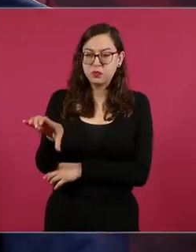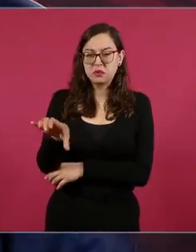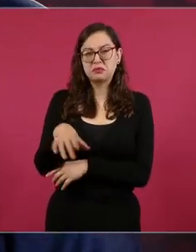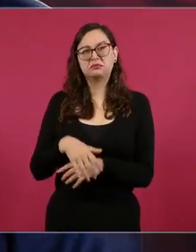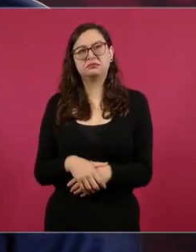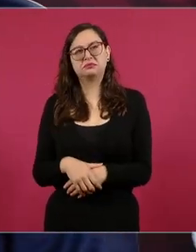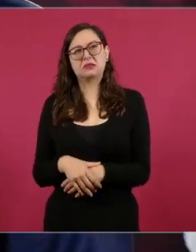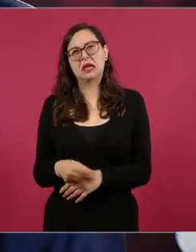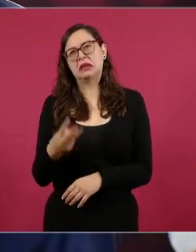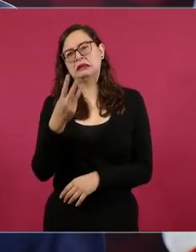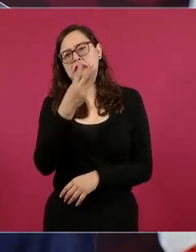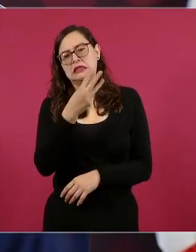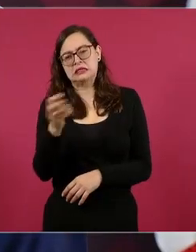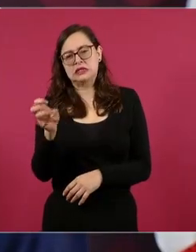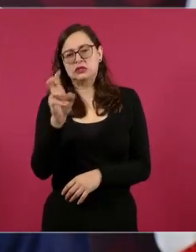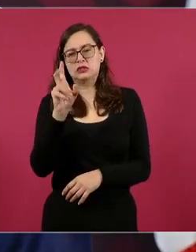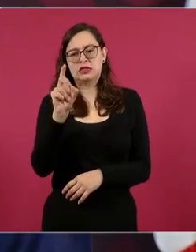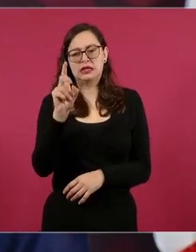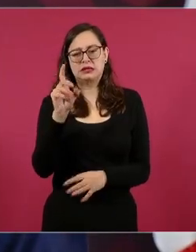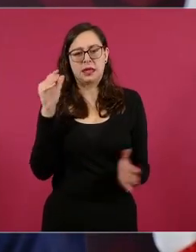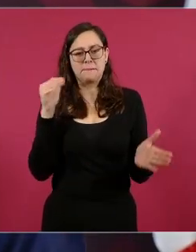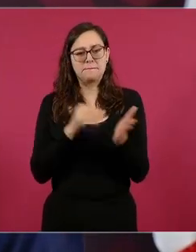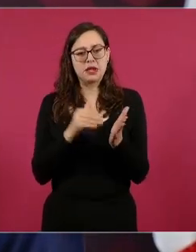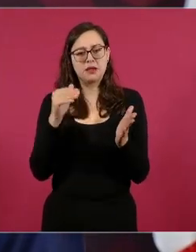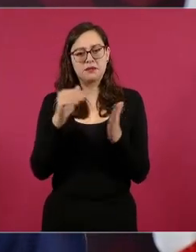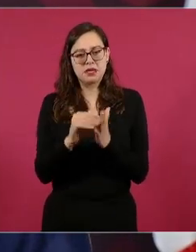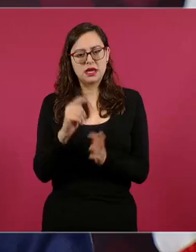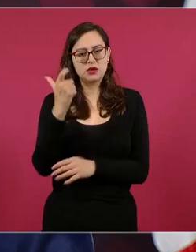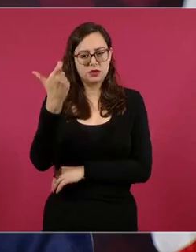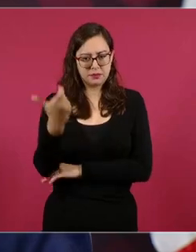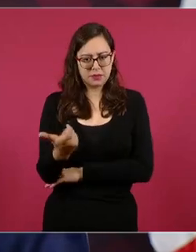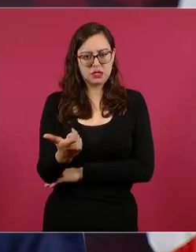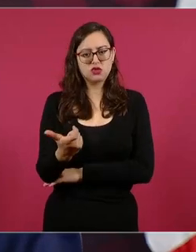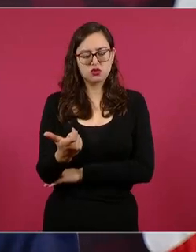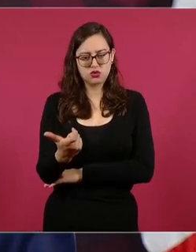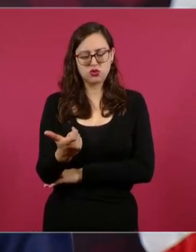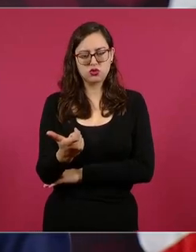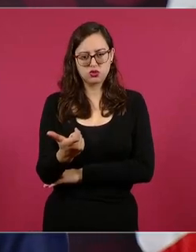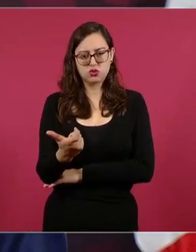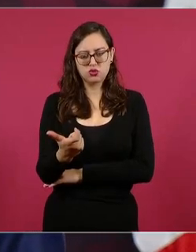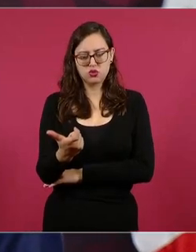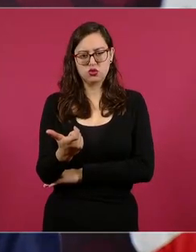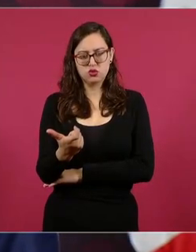como 330 mil millones de pesos.